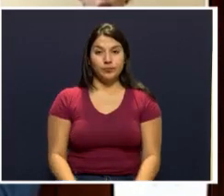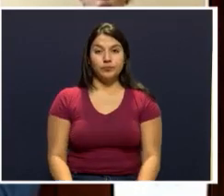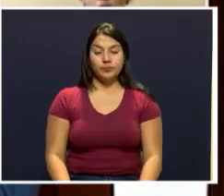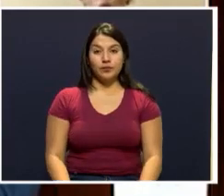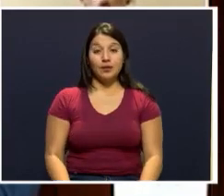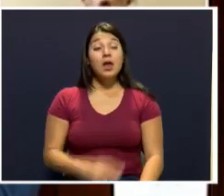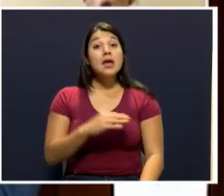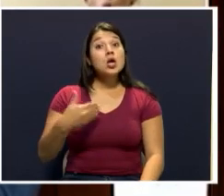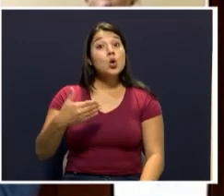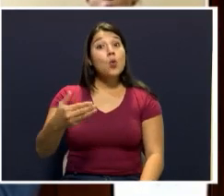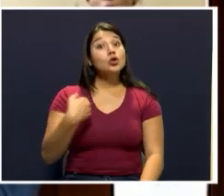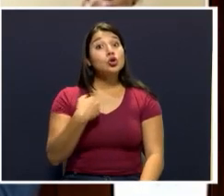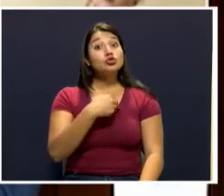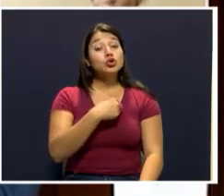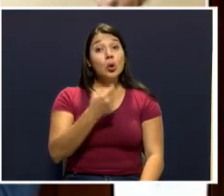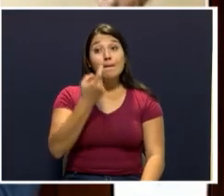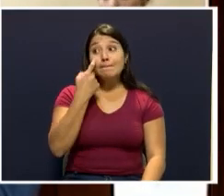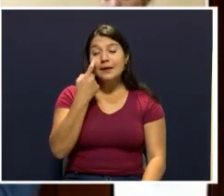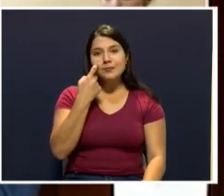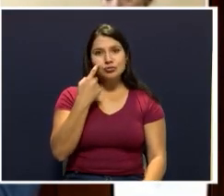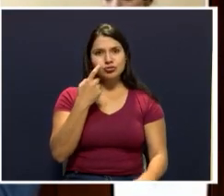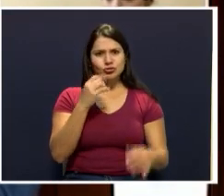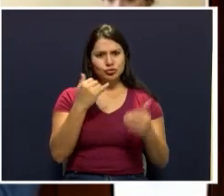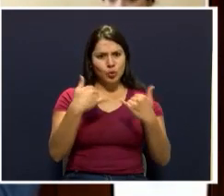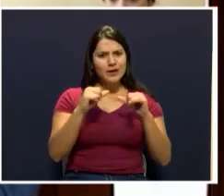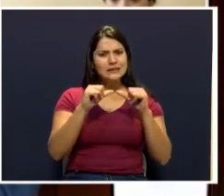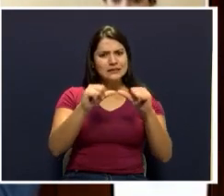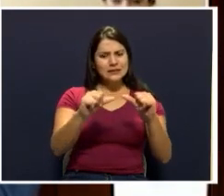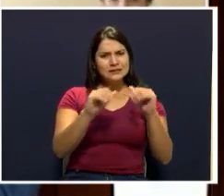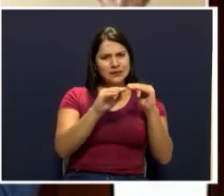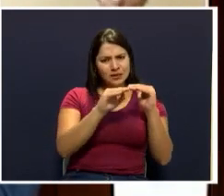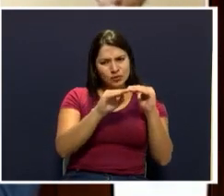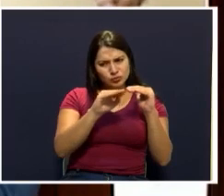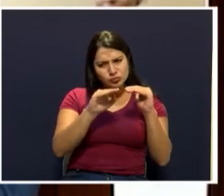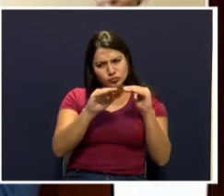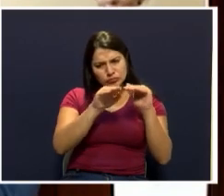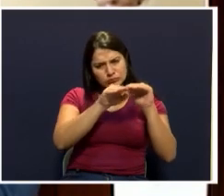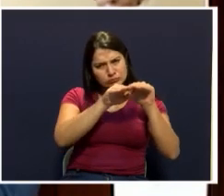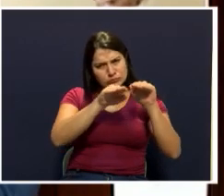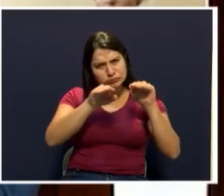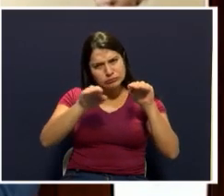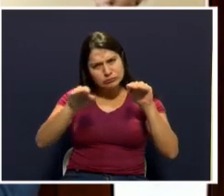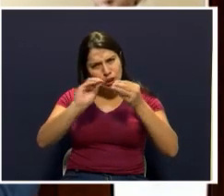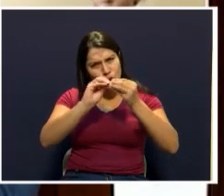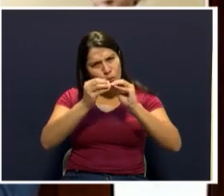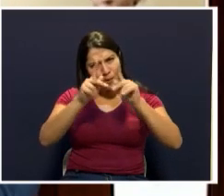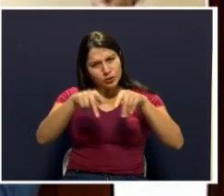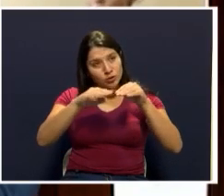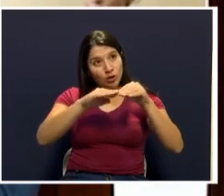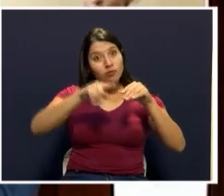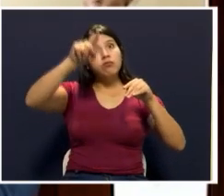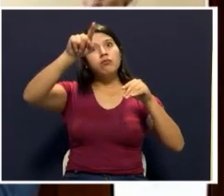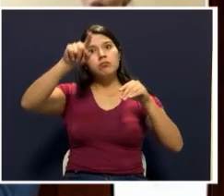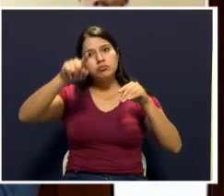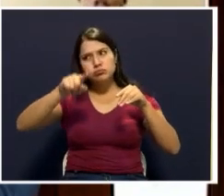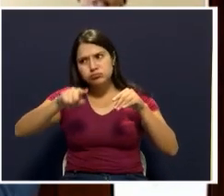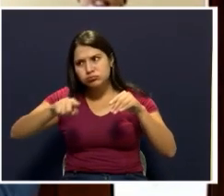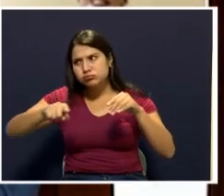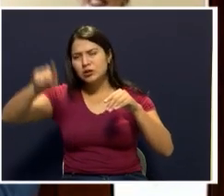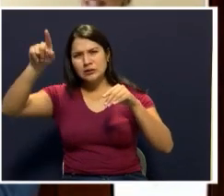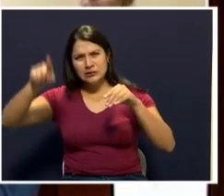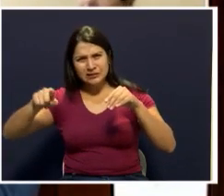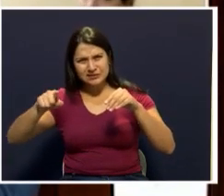Y cuando vemos que estos números no se han incrementado en las semanas previas, no significa para